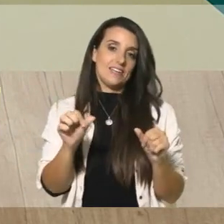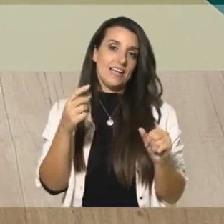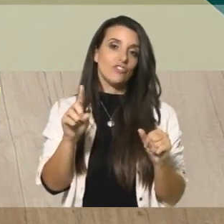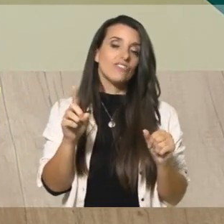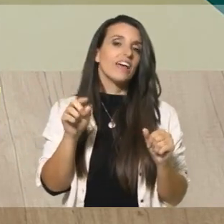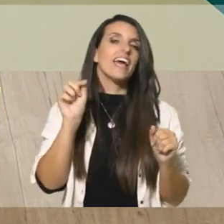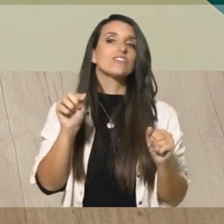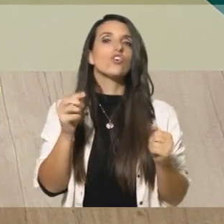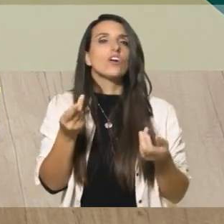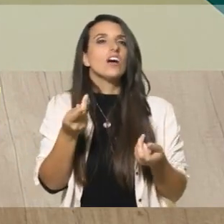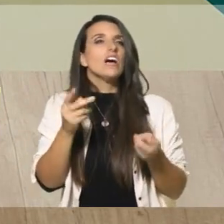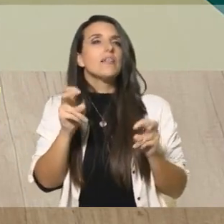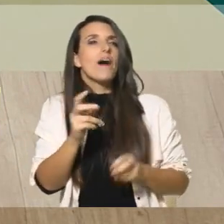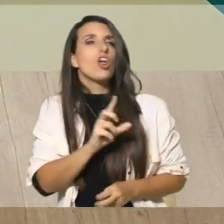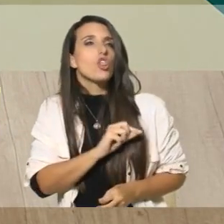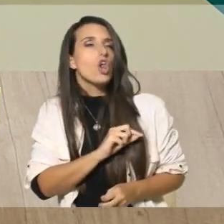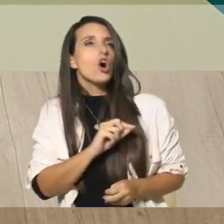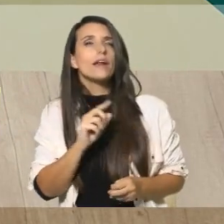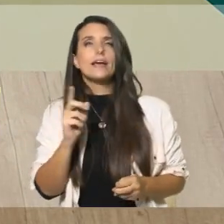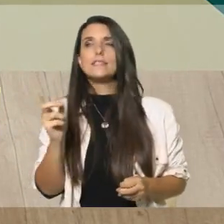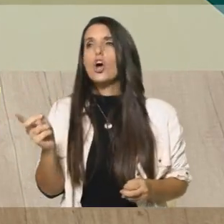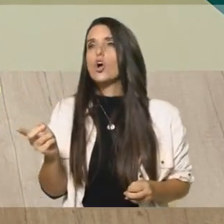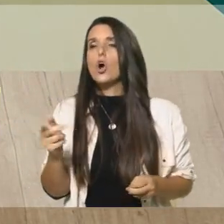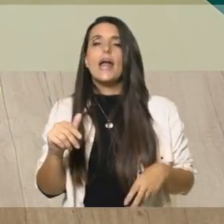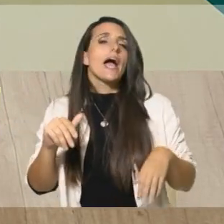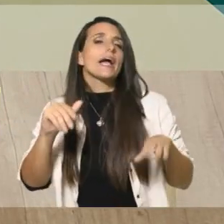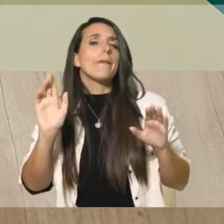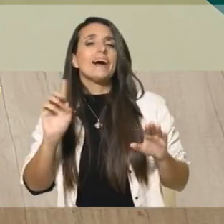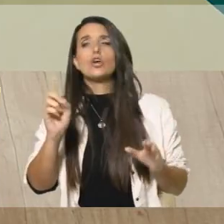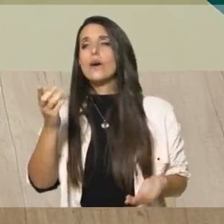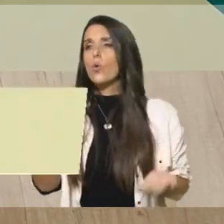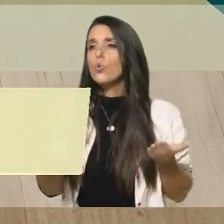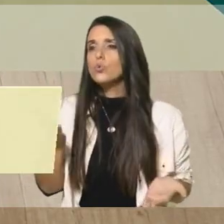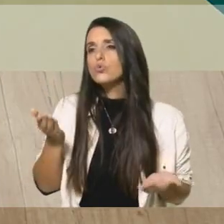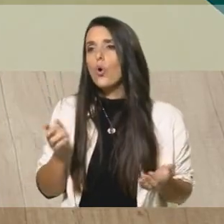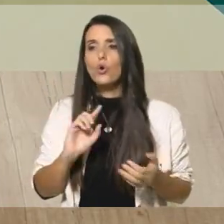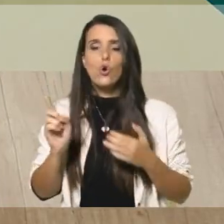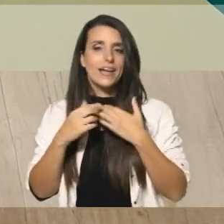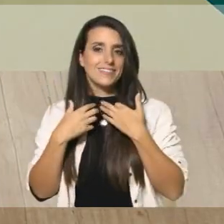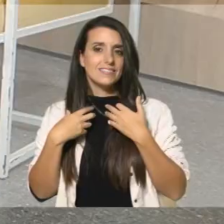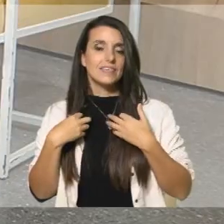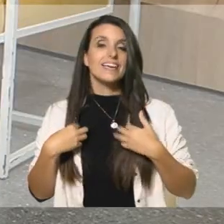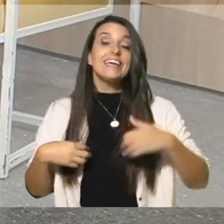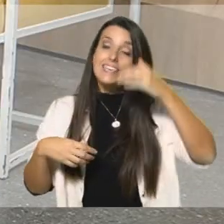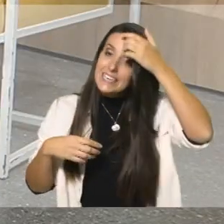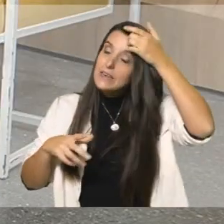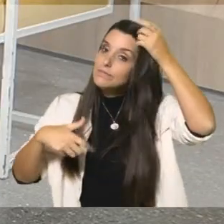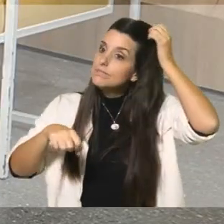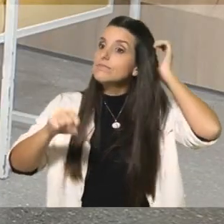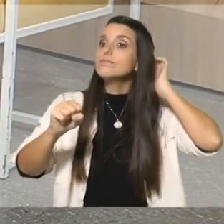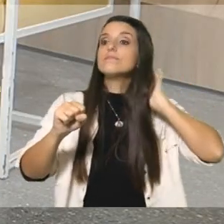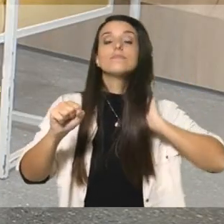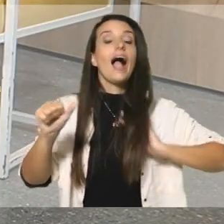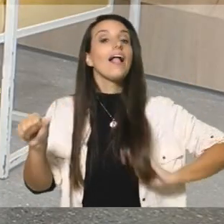ver con dolores, con un montón de quizás hasta injusticias que a veces pasan socialmente y demás que hacen que